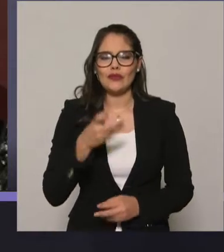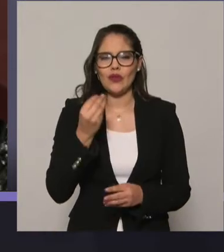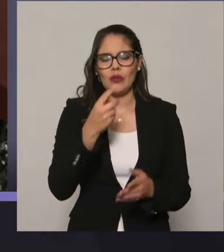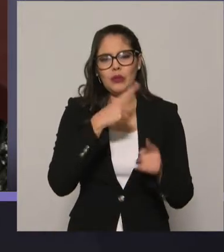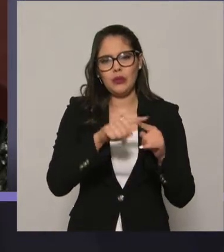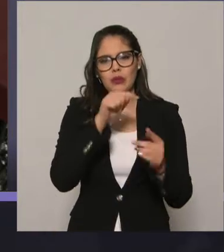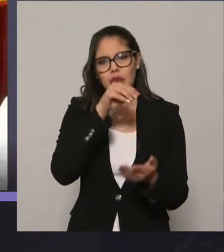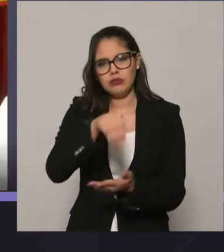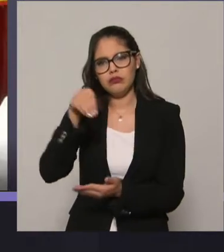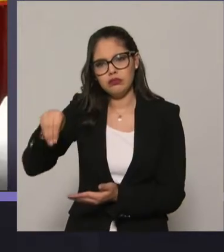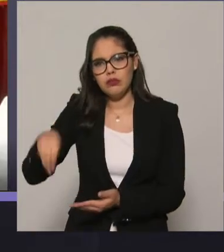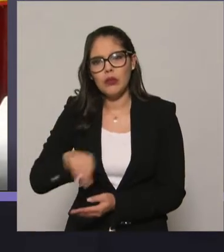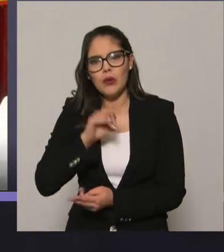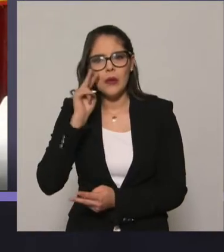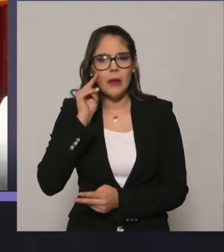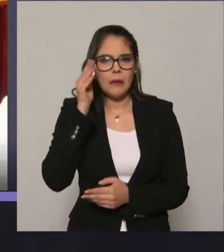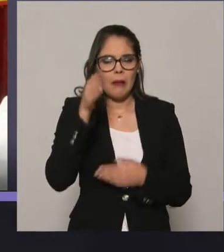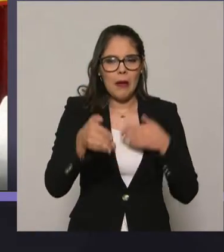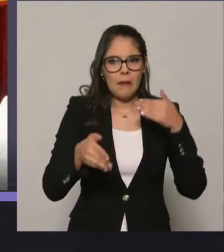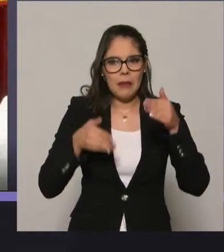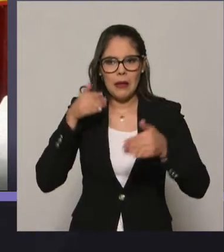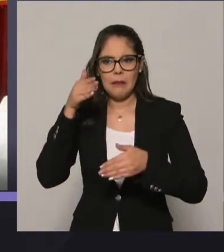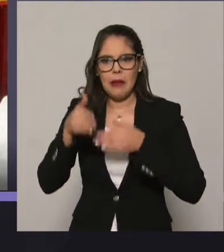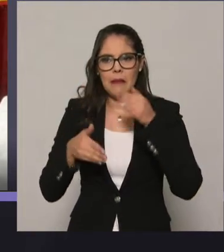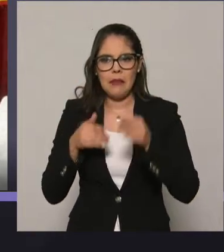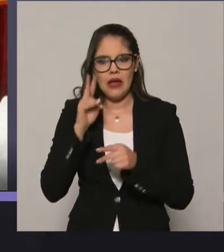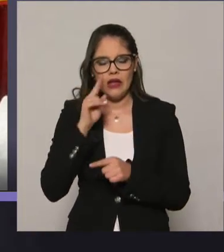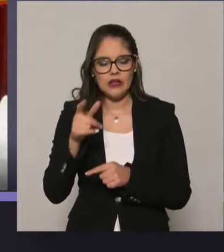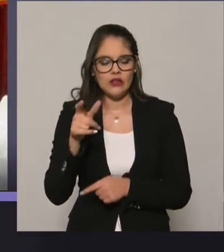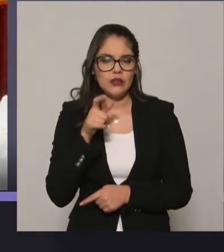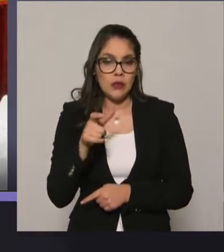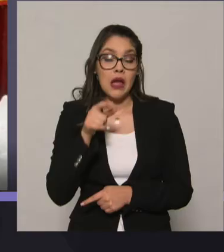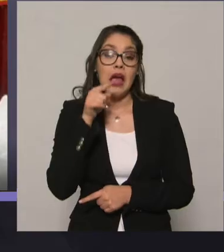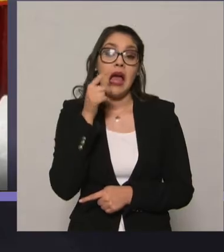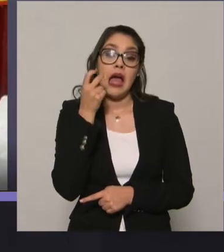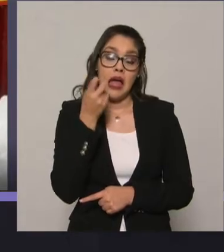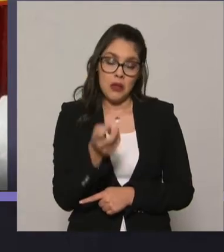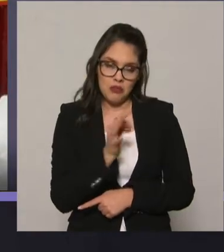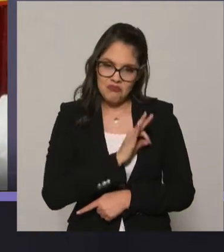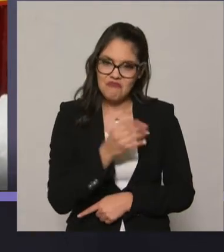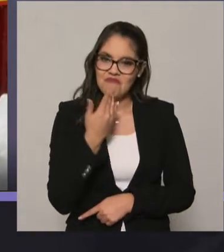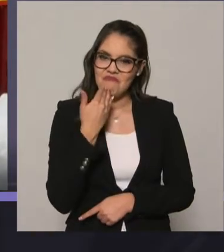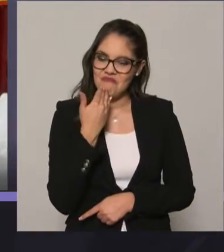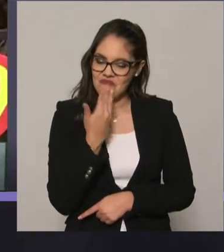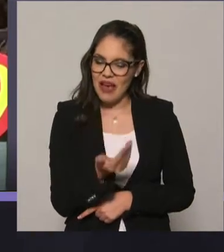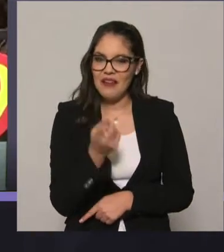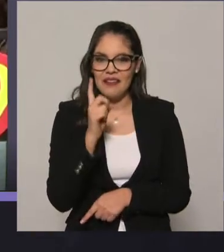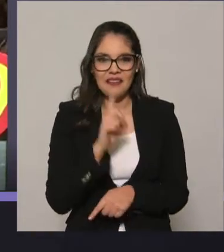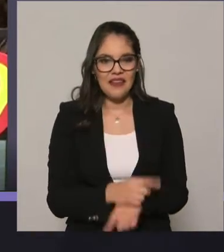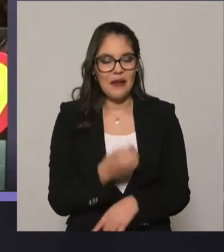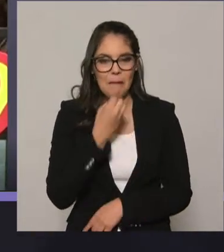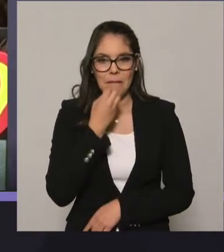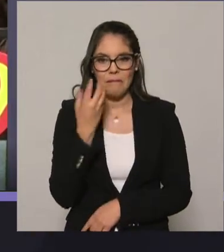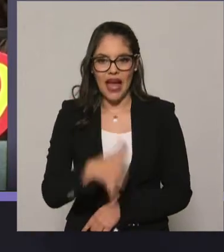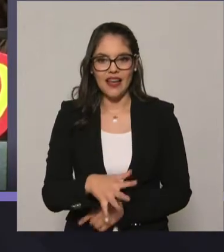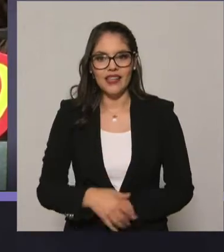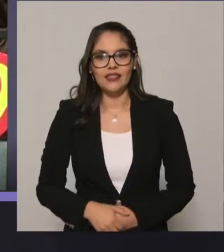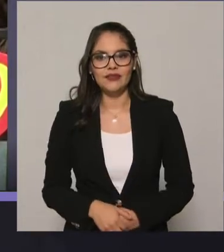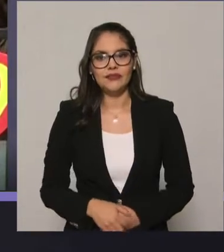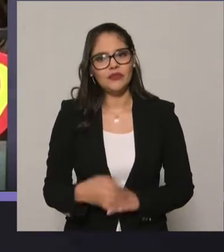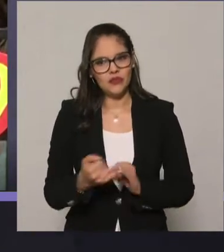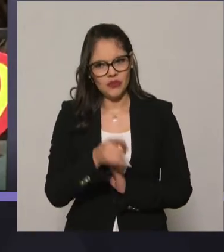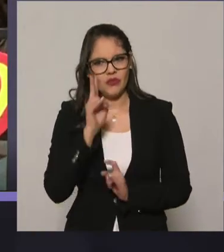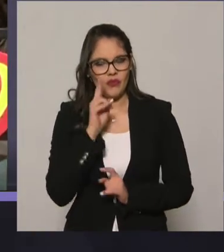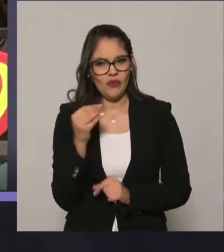embarcaderos a los que puedes asistir en Xochimilco y ahí pues será un día maravilloso también. Incluso podríamos agregar,